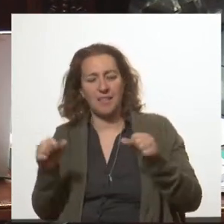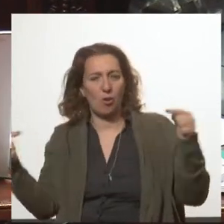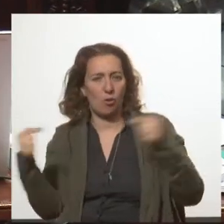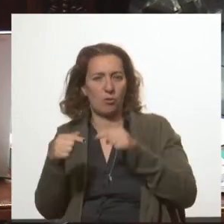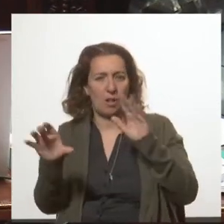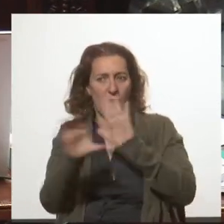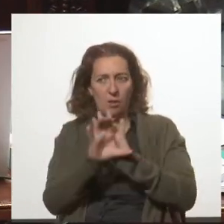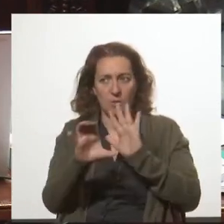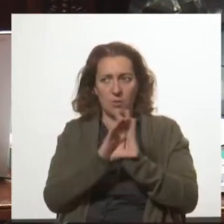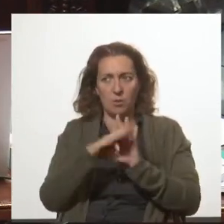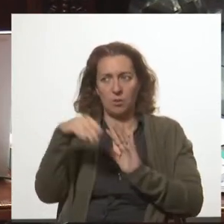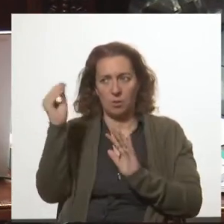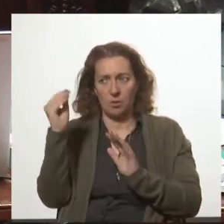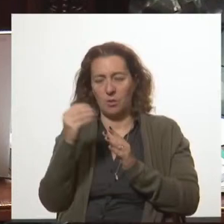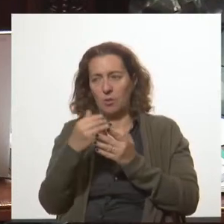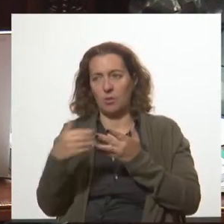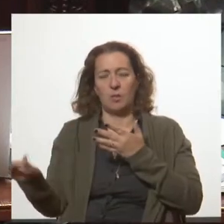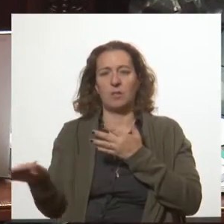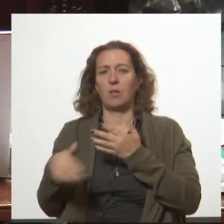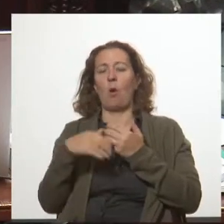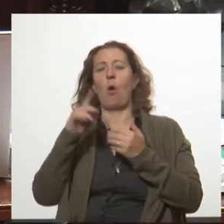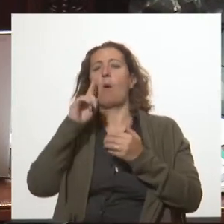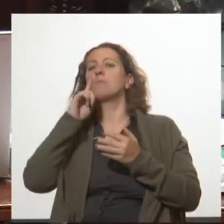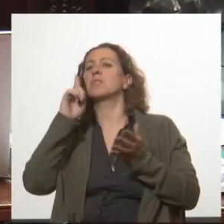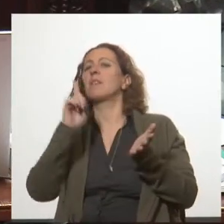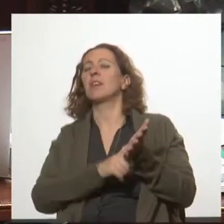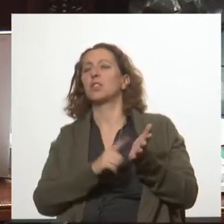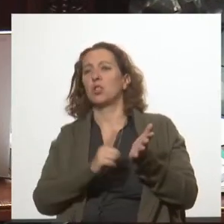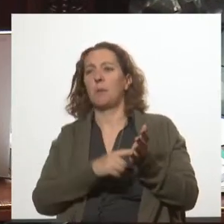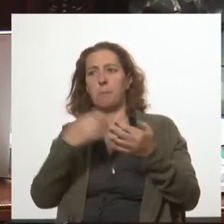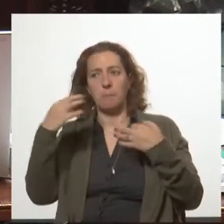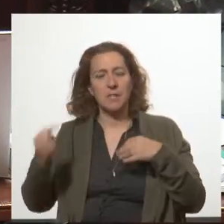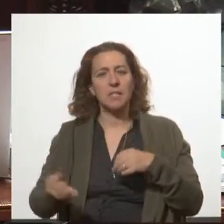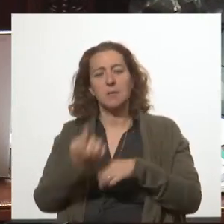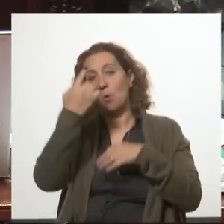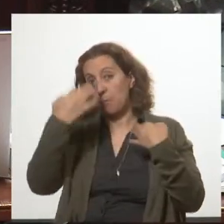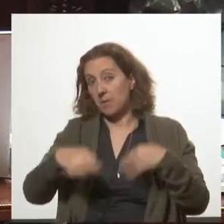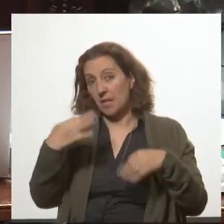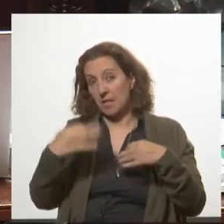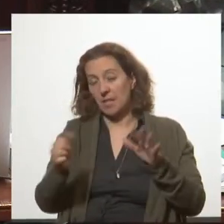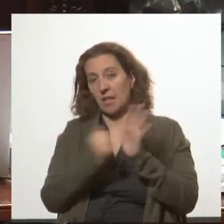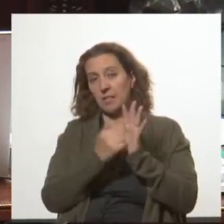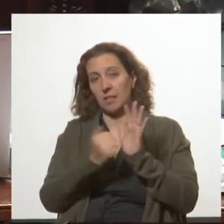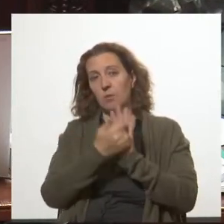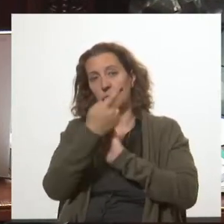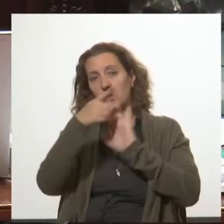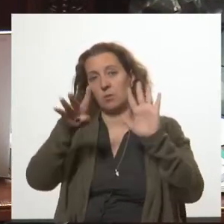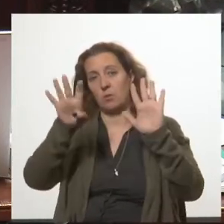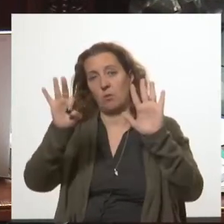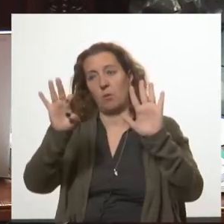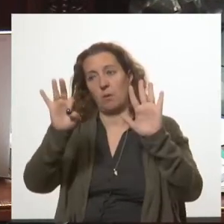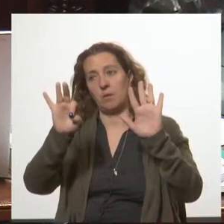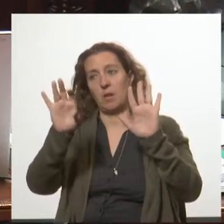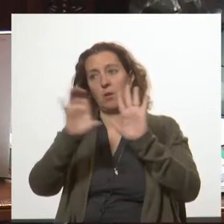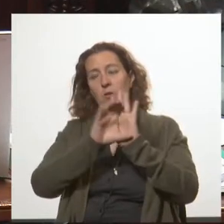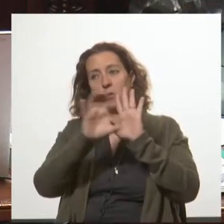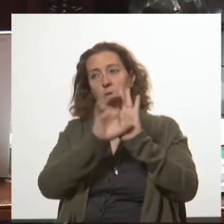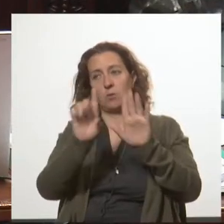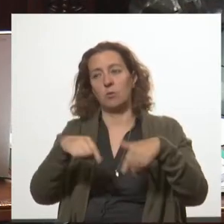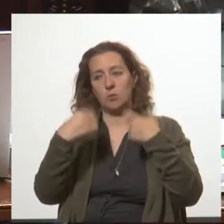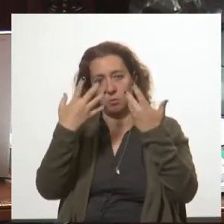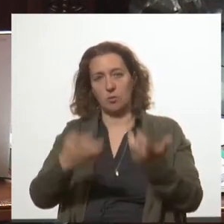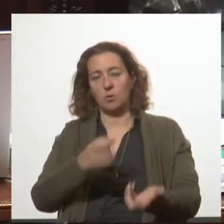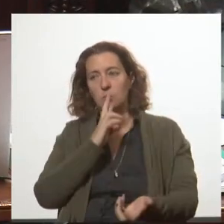esté desatendiendo las observaciones del principio de especialidad del artículo 190 de la constitución de la república nosotros quisimos